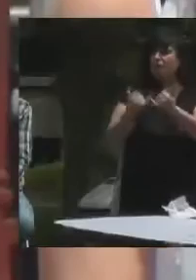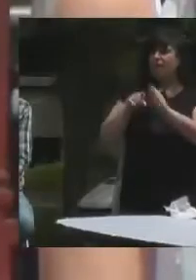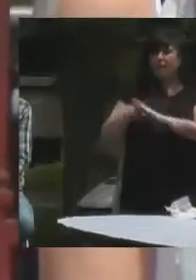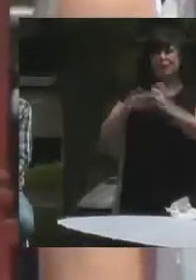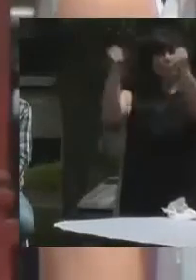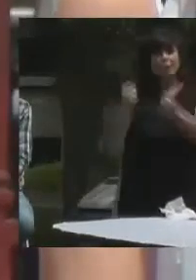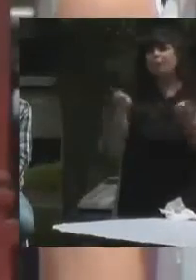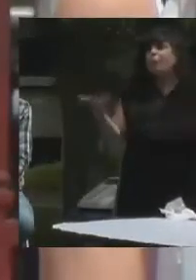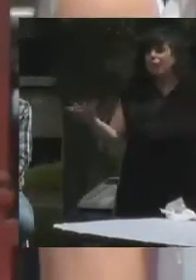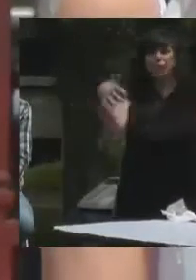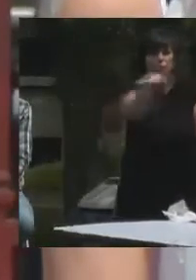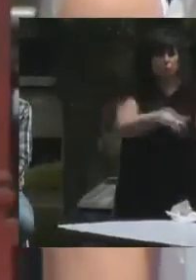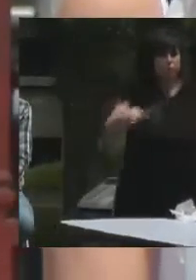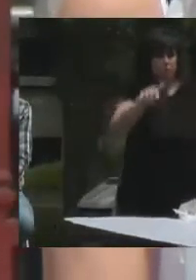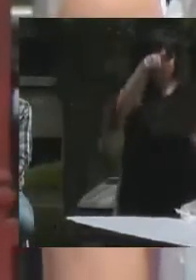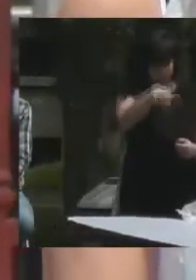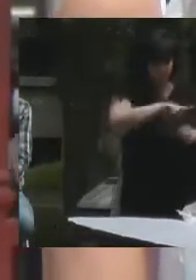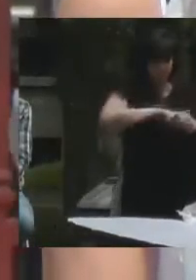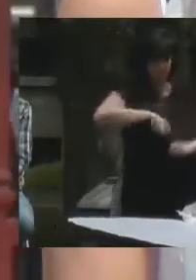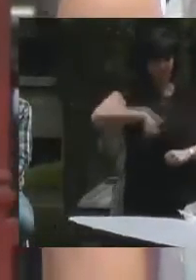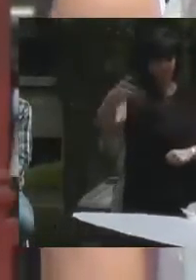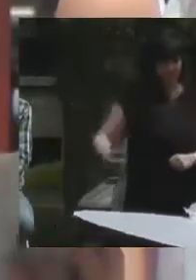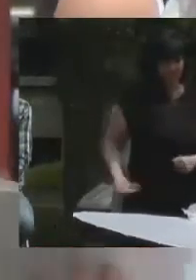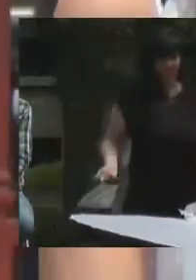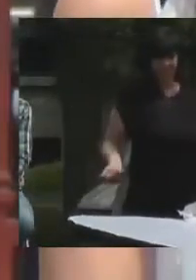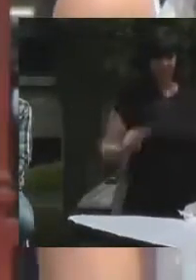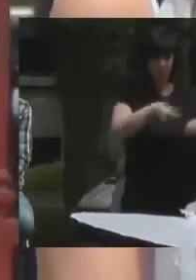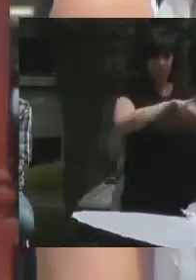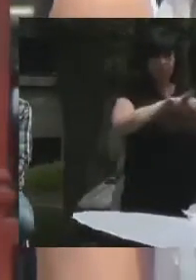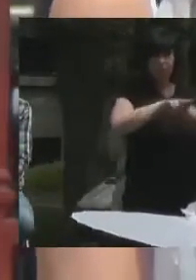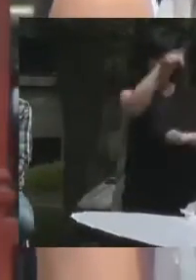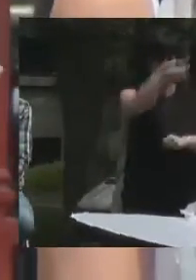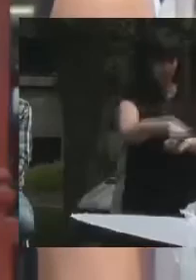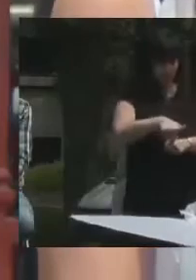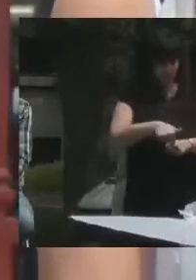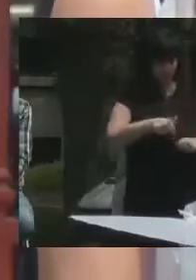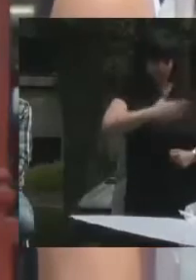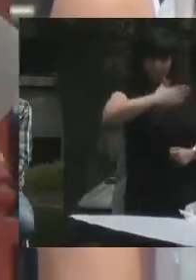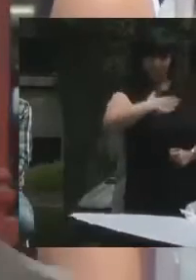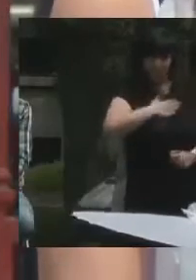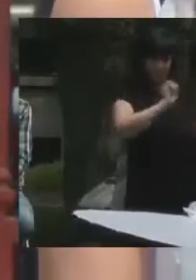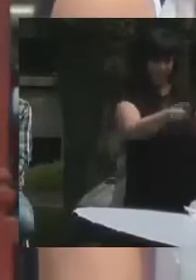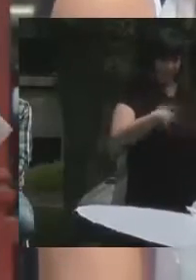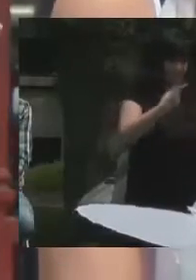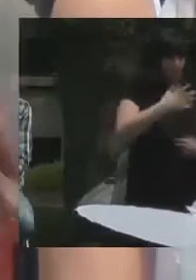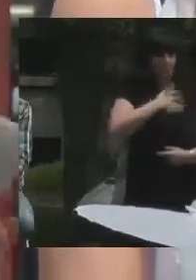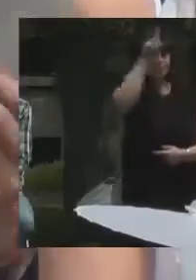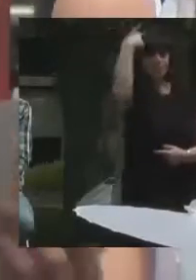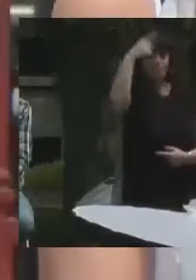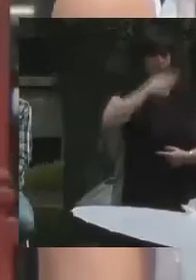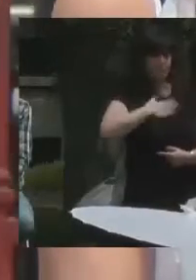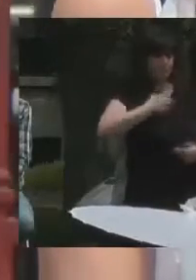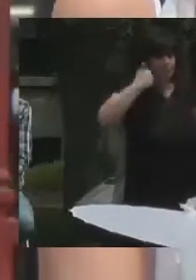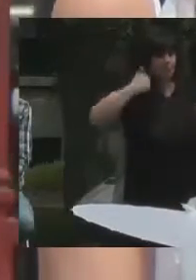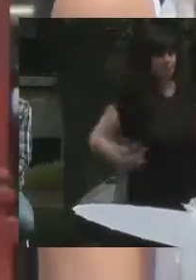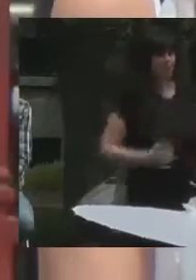falan? Non? Con unha provincia tan rica como esta, con unha provincia onde temos, xa comentaban as compañeras, un patrimonio natural e un patrimonio cultural e un patrimonio humano tan